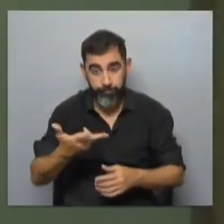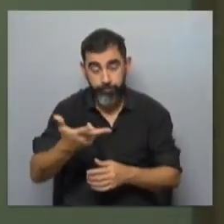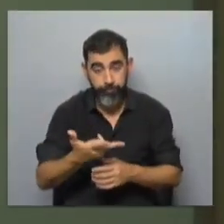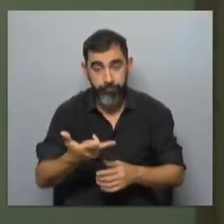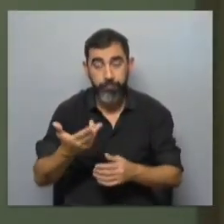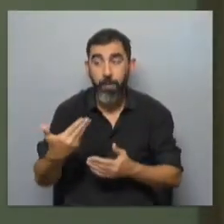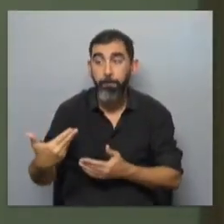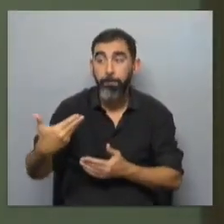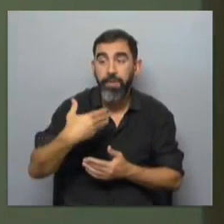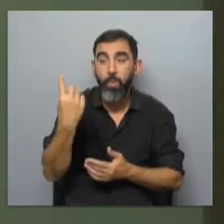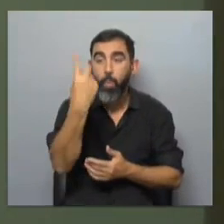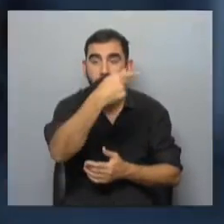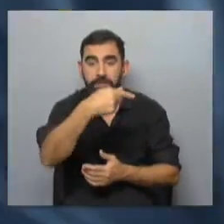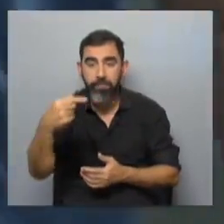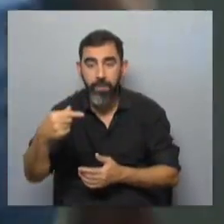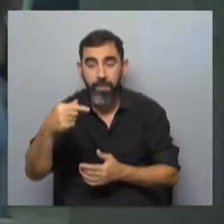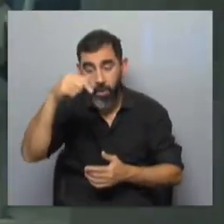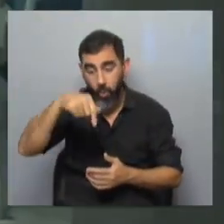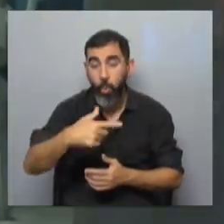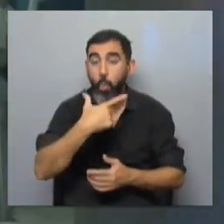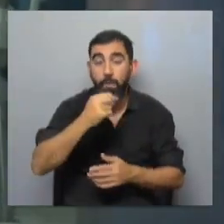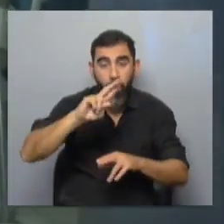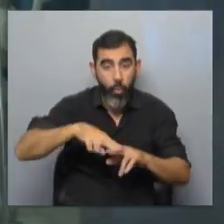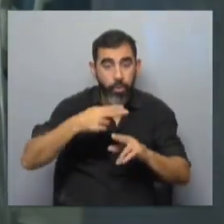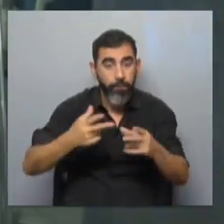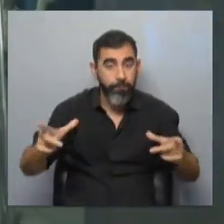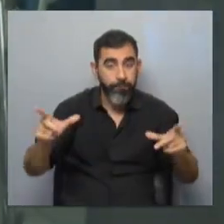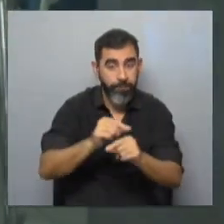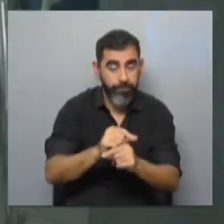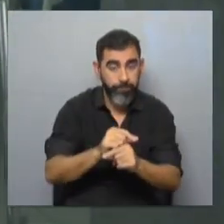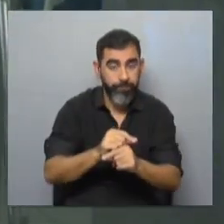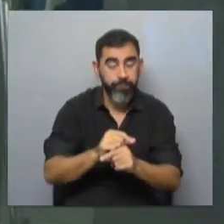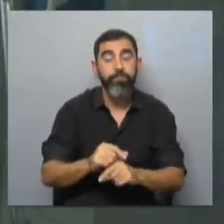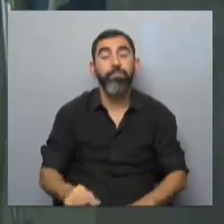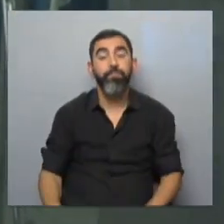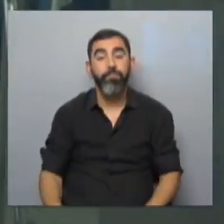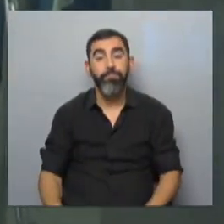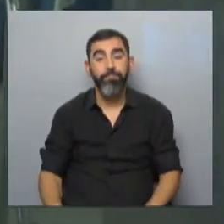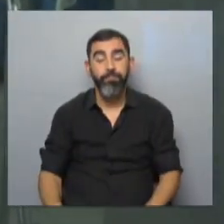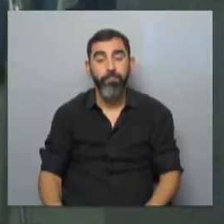nos pidieron una semana, que se cumple hoy, para